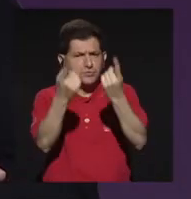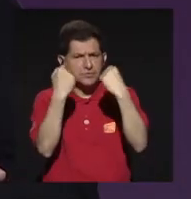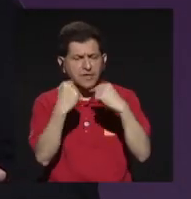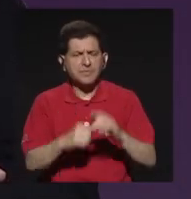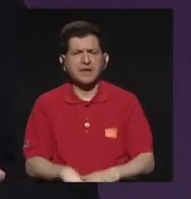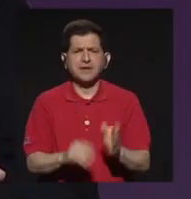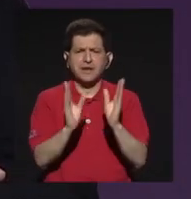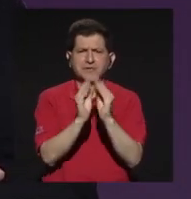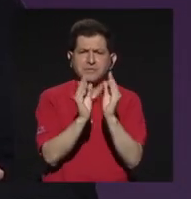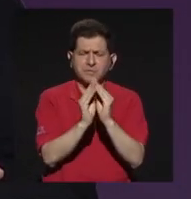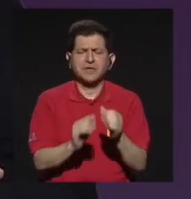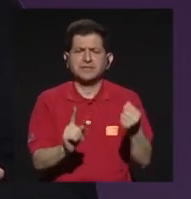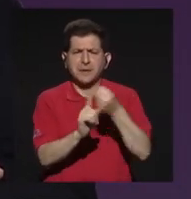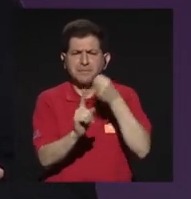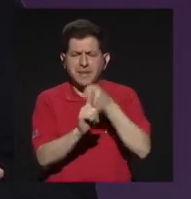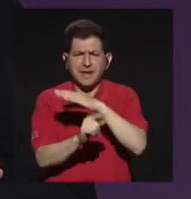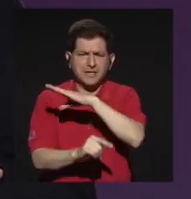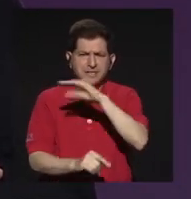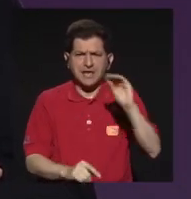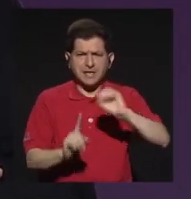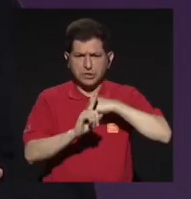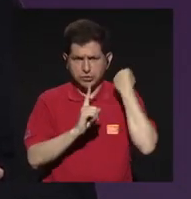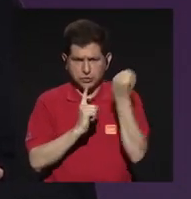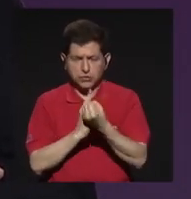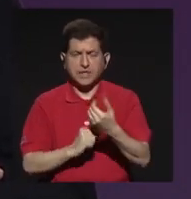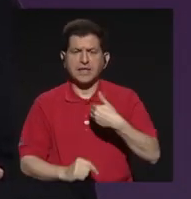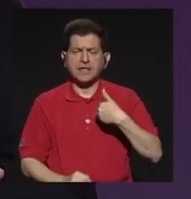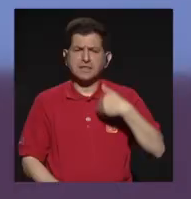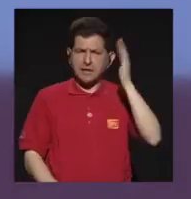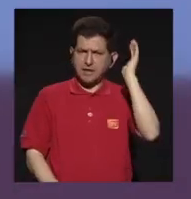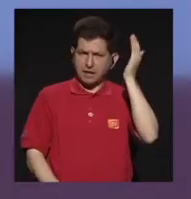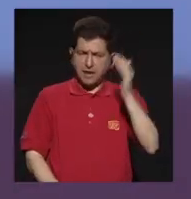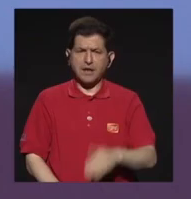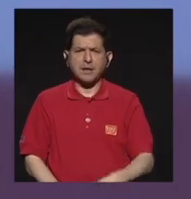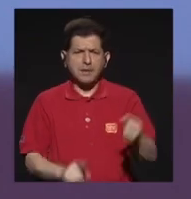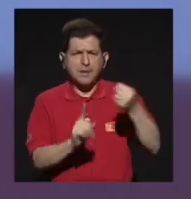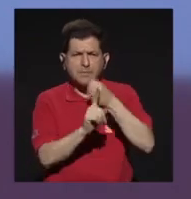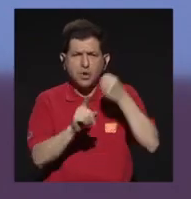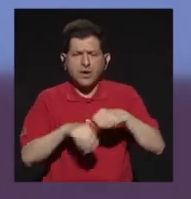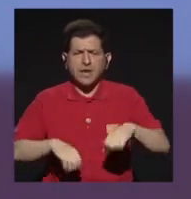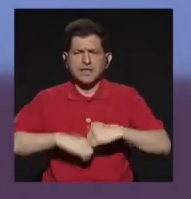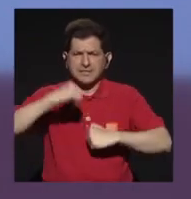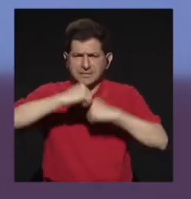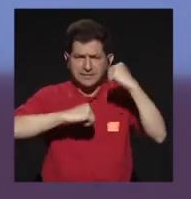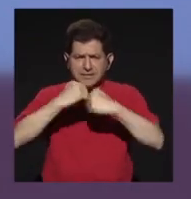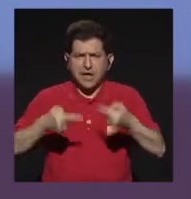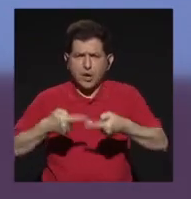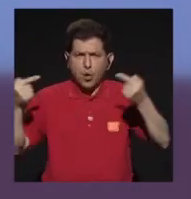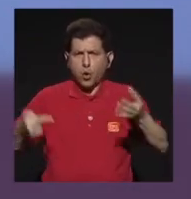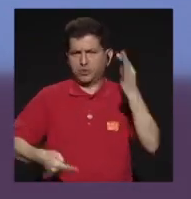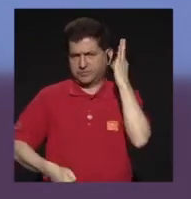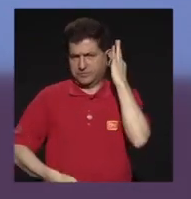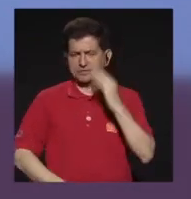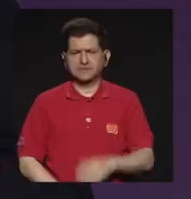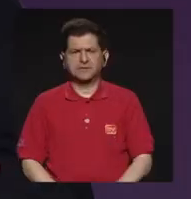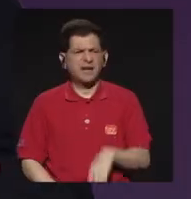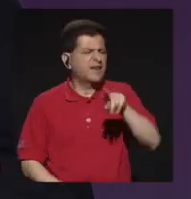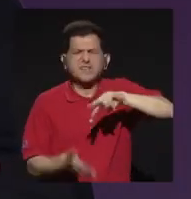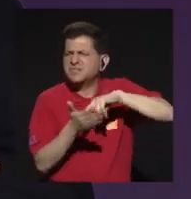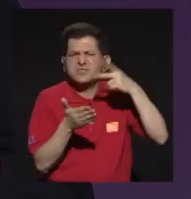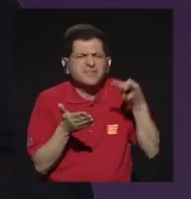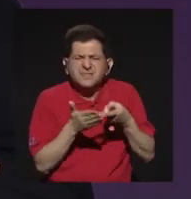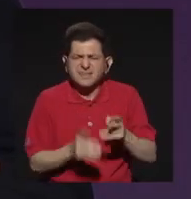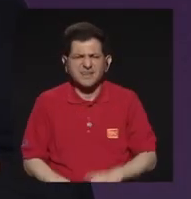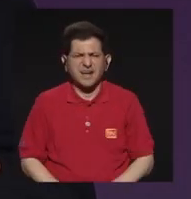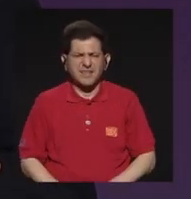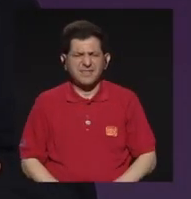este simposio de violencia y sociedad y traías una ponencia sobre violencia sistémica contra las mujeres qué es eso de la